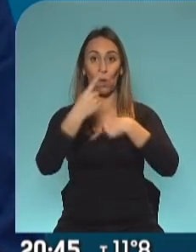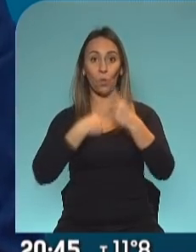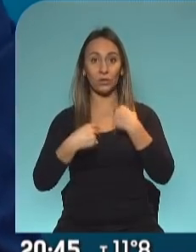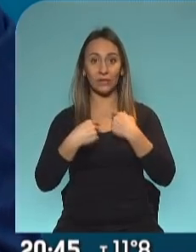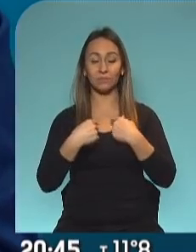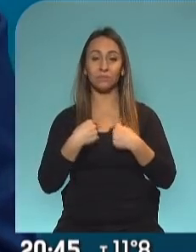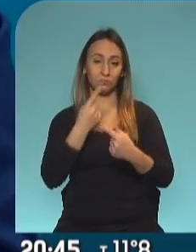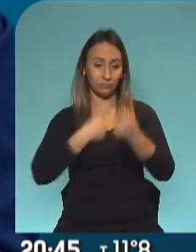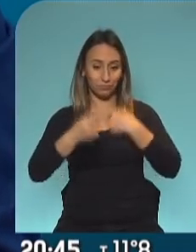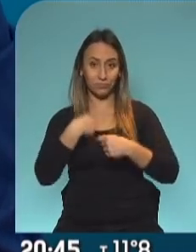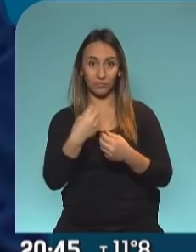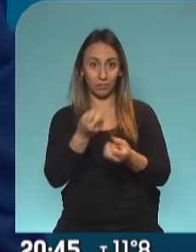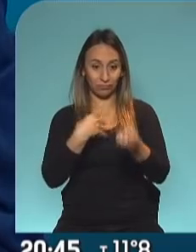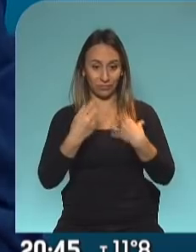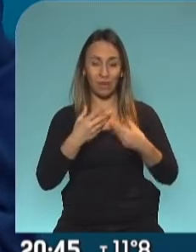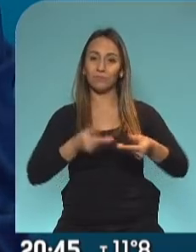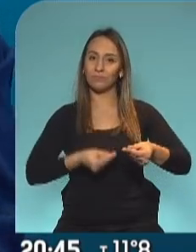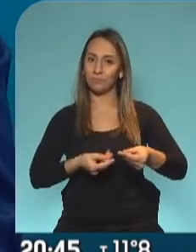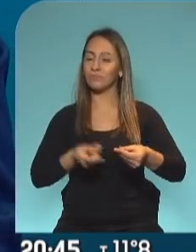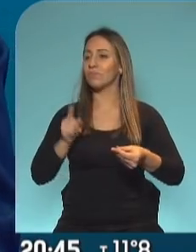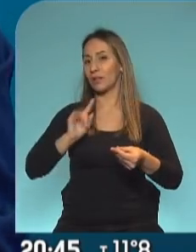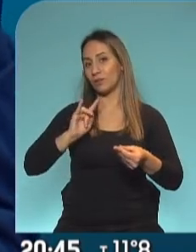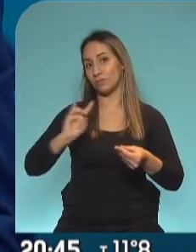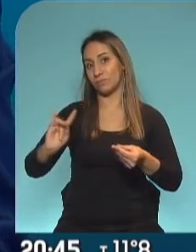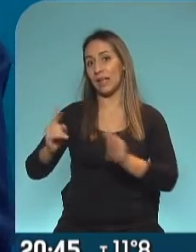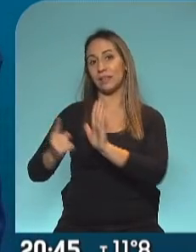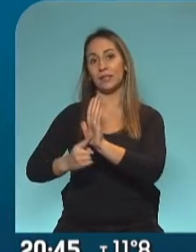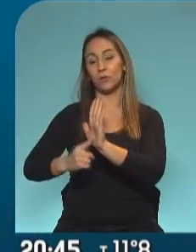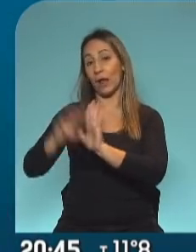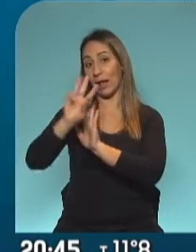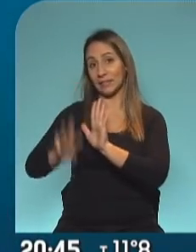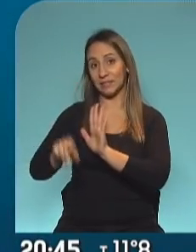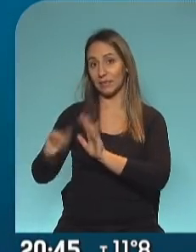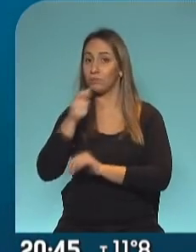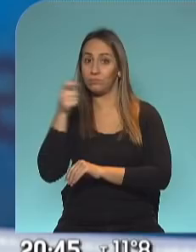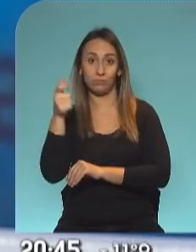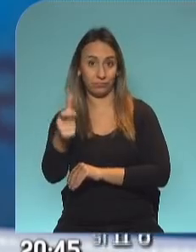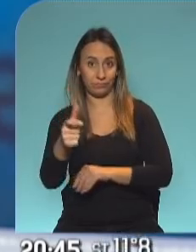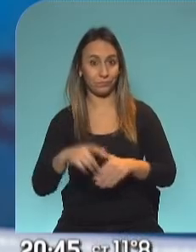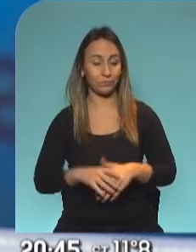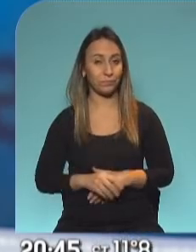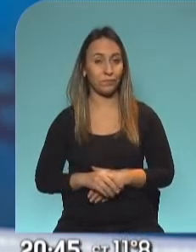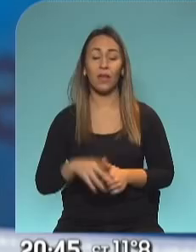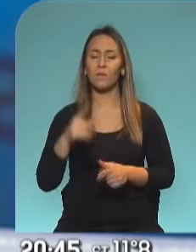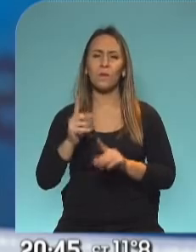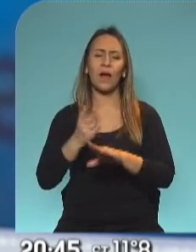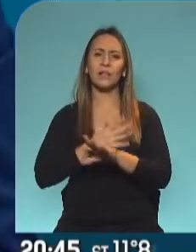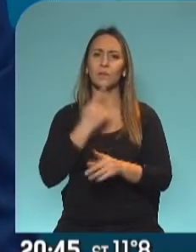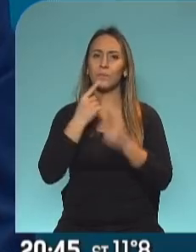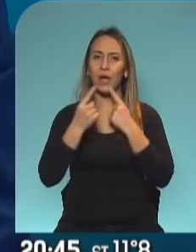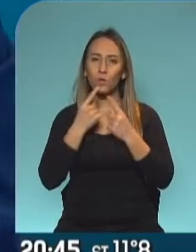las podemos contestar. No nosotros, sino nada menos que la titular de ANSES. Antes de llegar a las preguntas, algo tocaban en el bloque